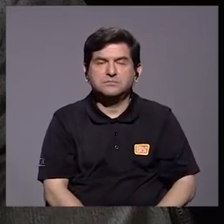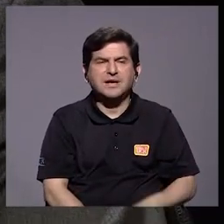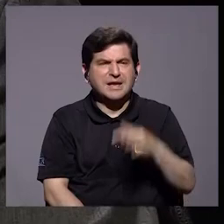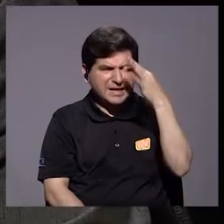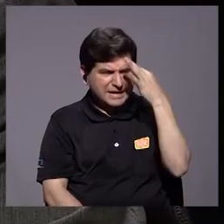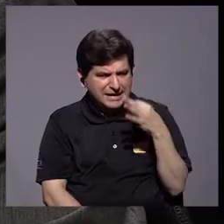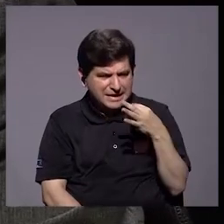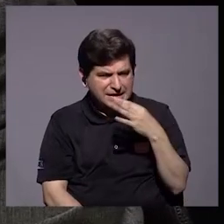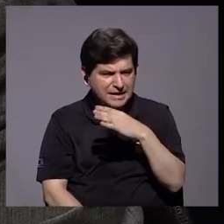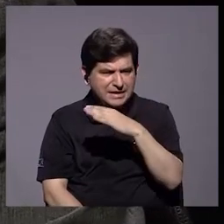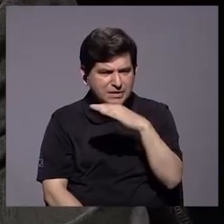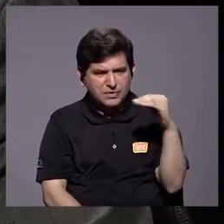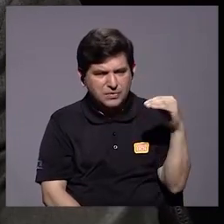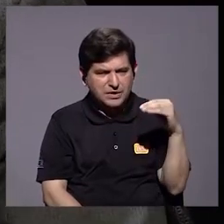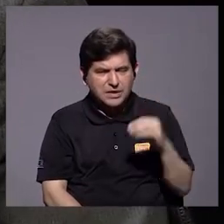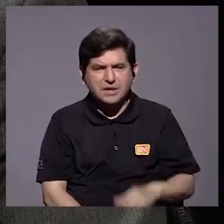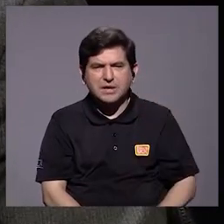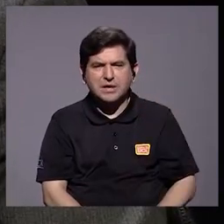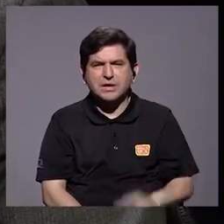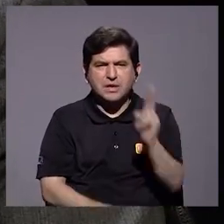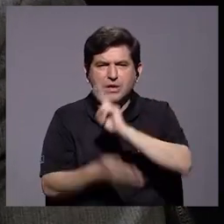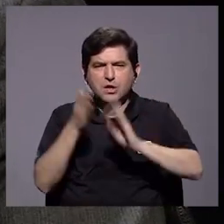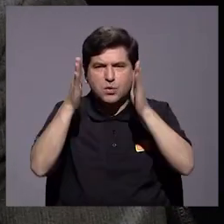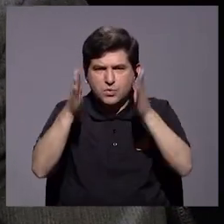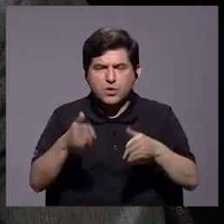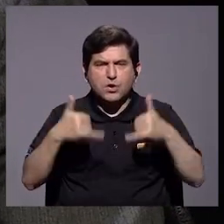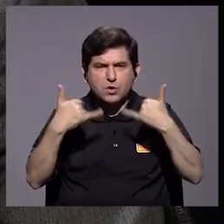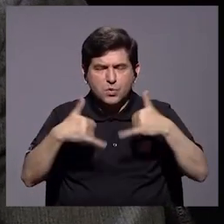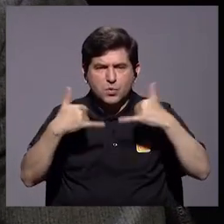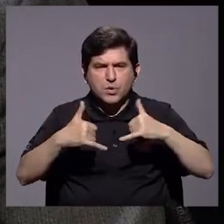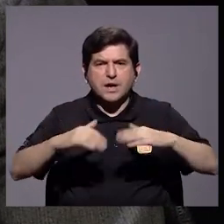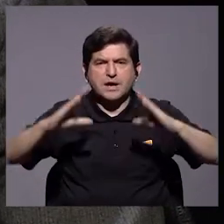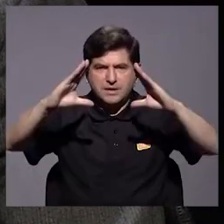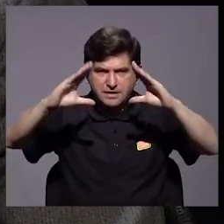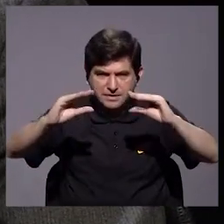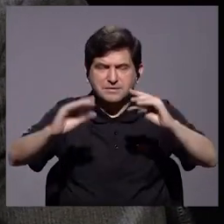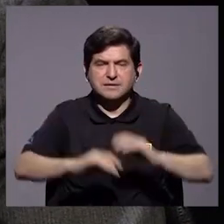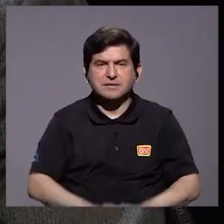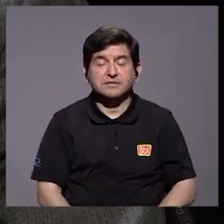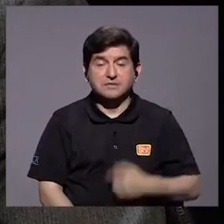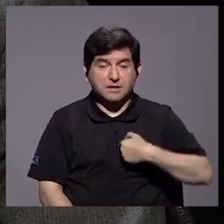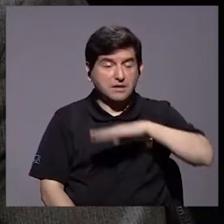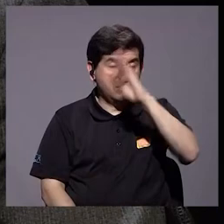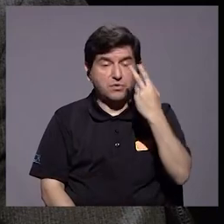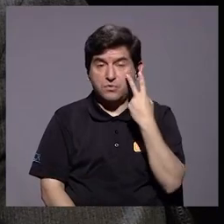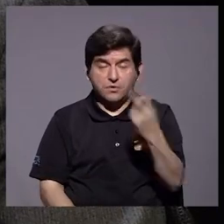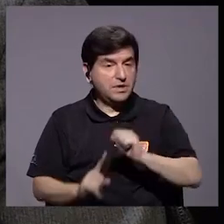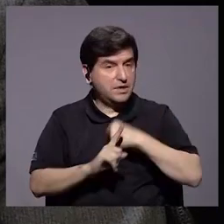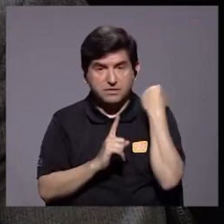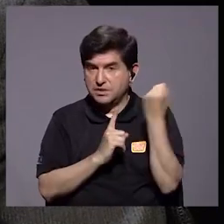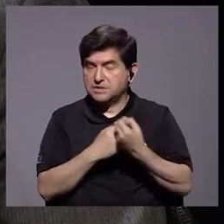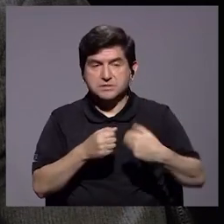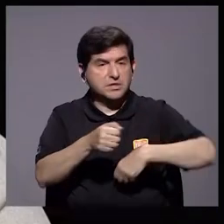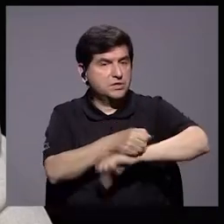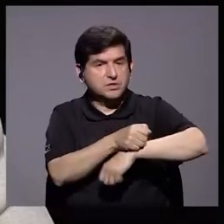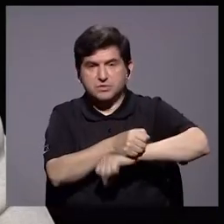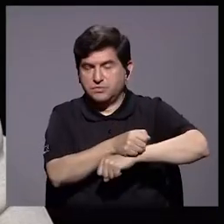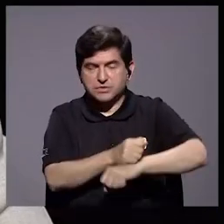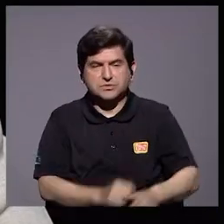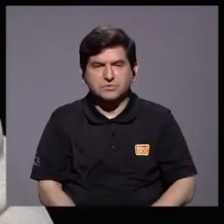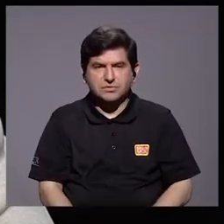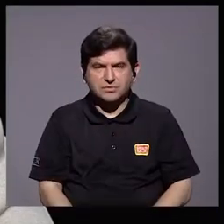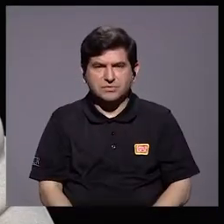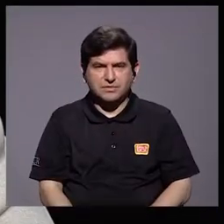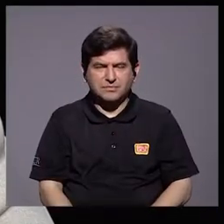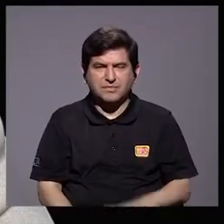limón y la universitario jugaban en la tarde y yo nunca había visto eso en el fútbol por lo menos el luto se aplica